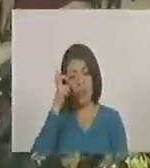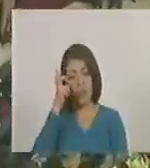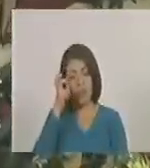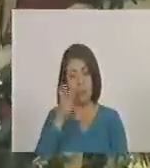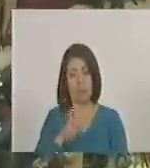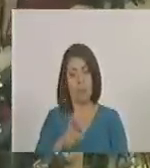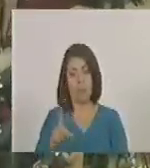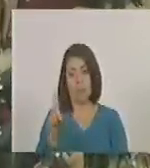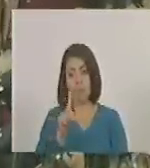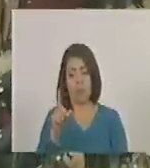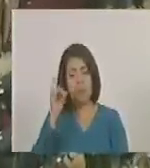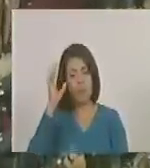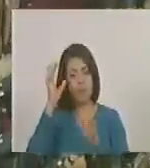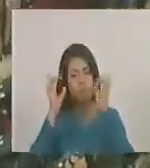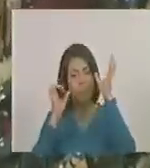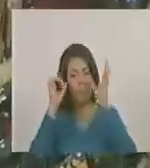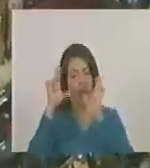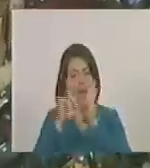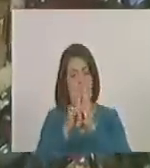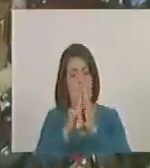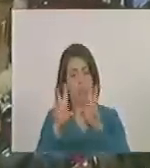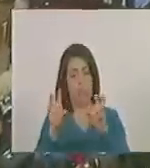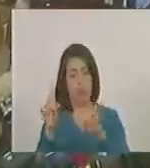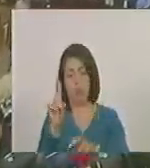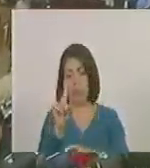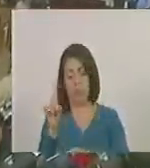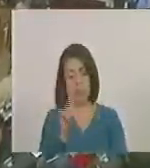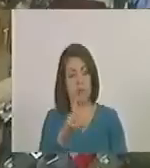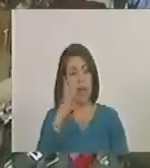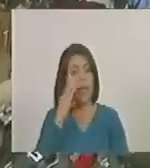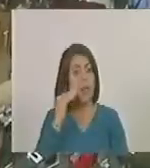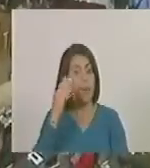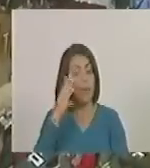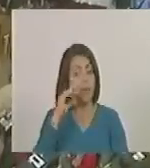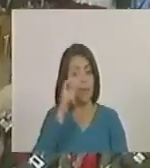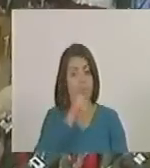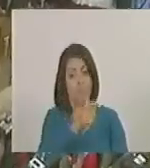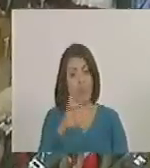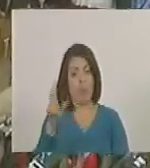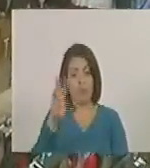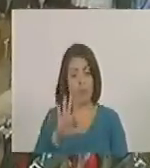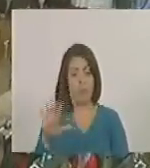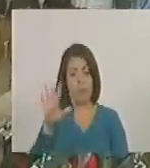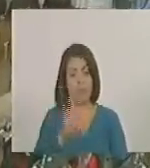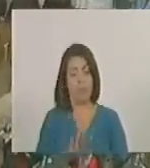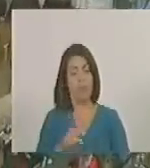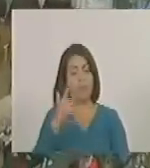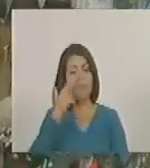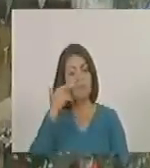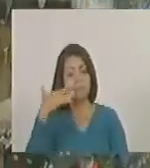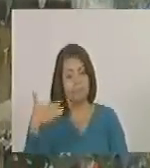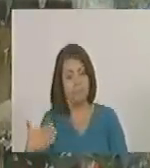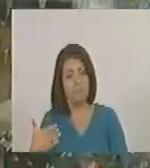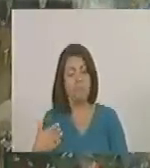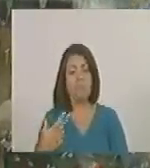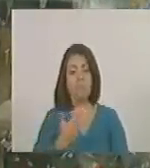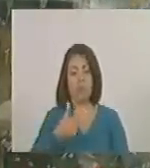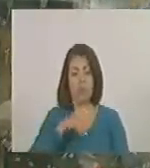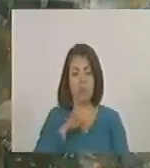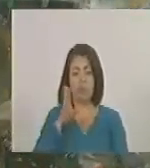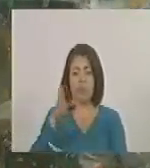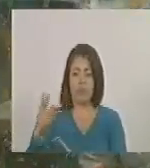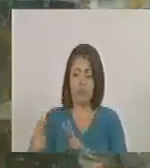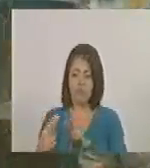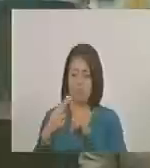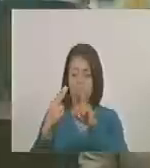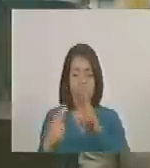Y no a inventar una ley nueva, no. Es la experiencia del pueblo venezolano. Es la cotidianidad con la que nos fuimos a